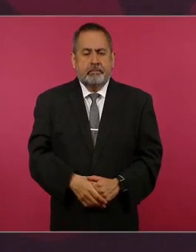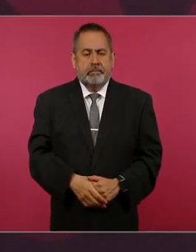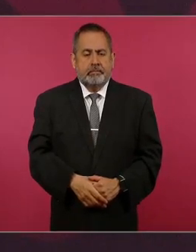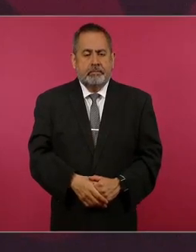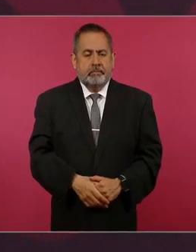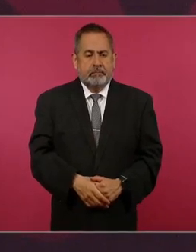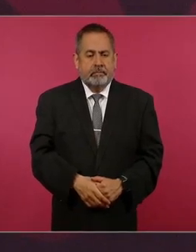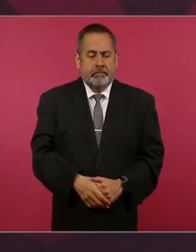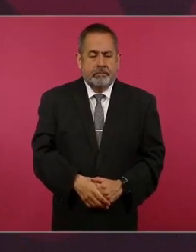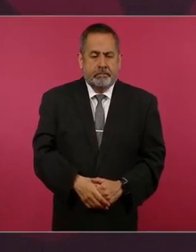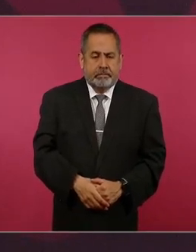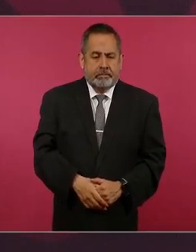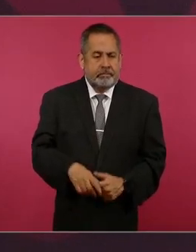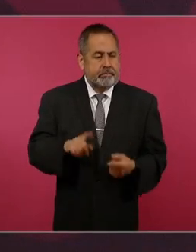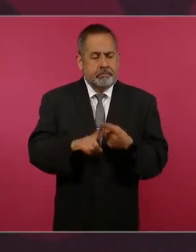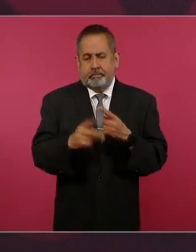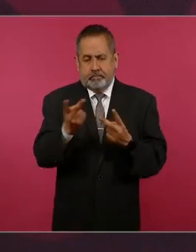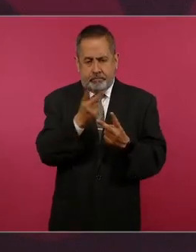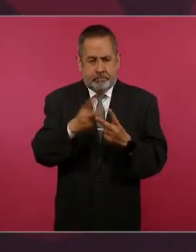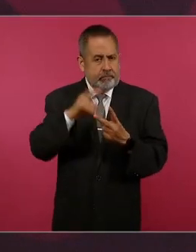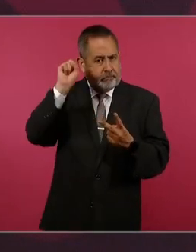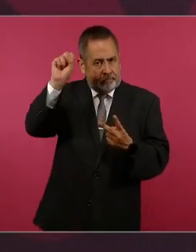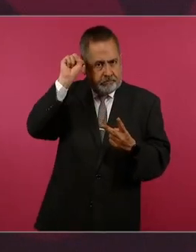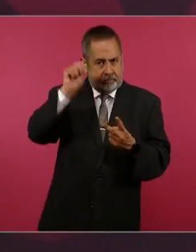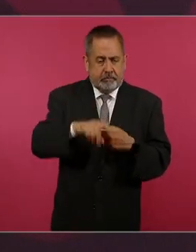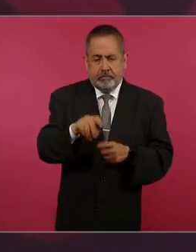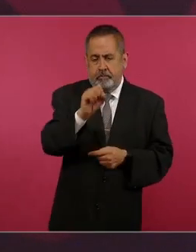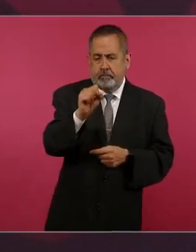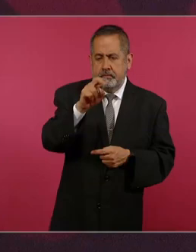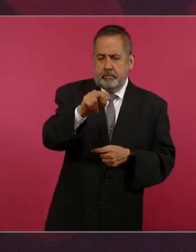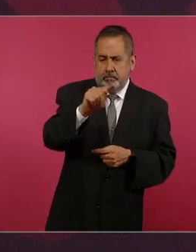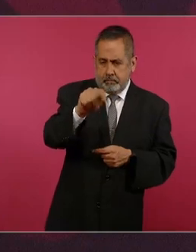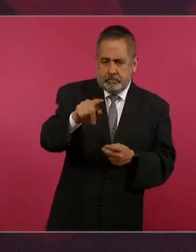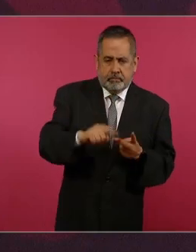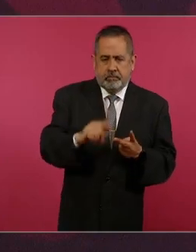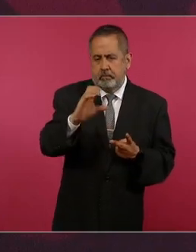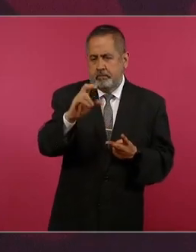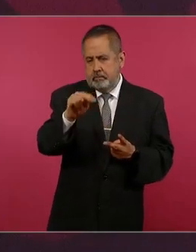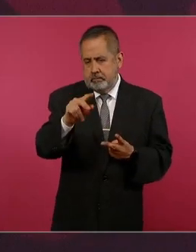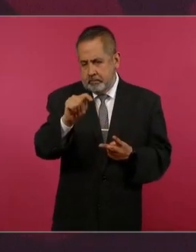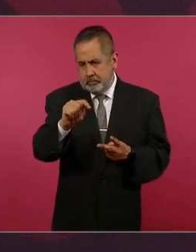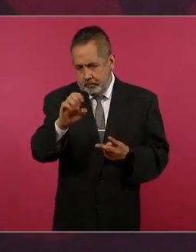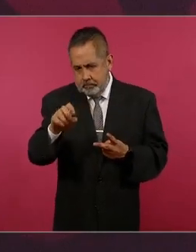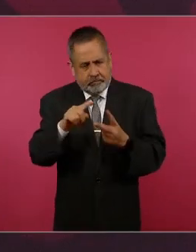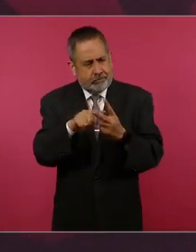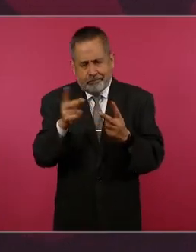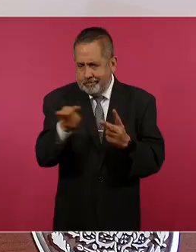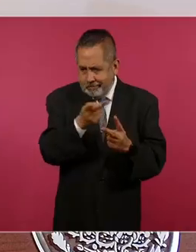la CENTE como el CENTE, las maestras, los maestros